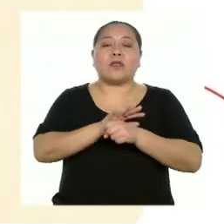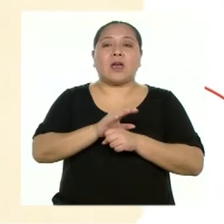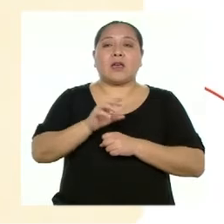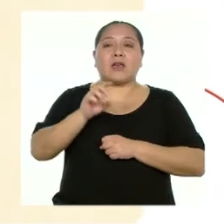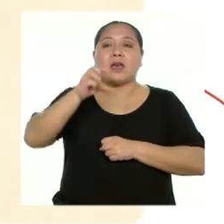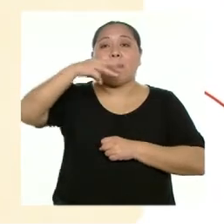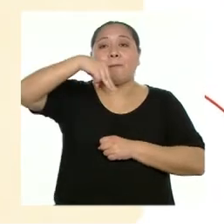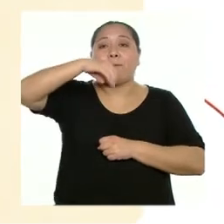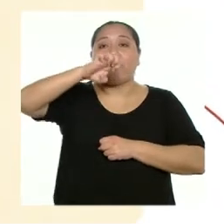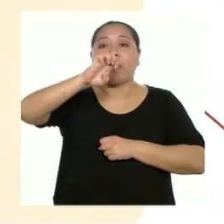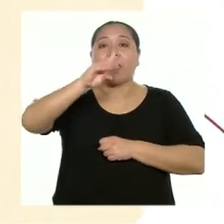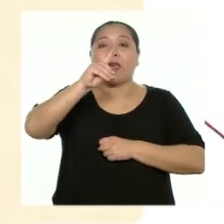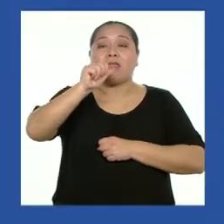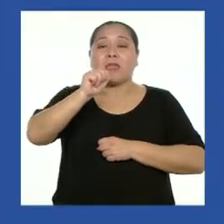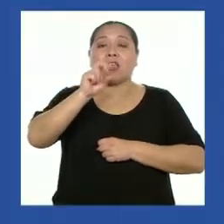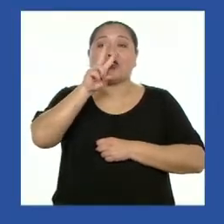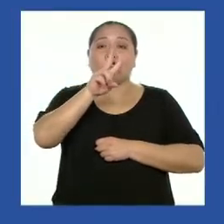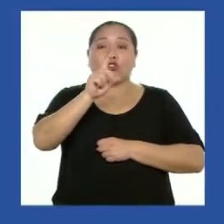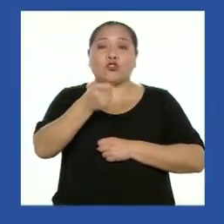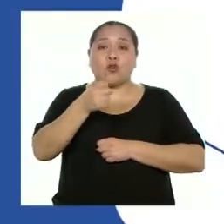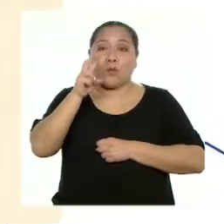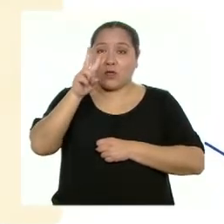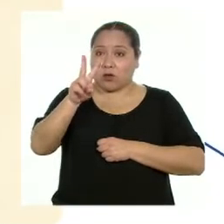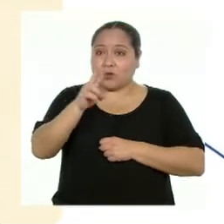es 2,2.